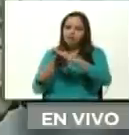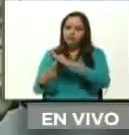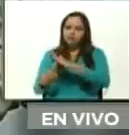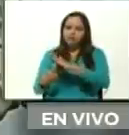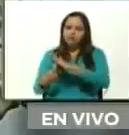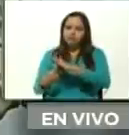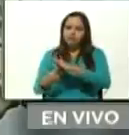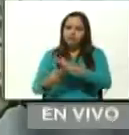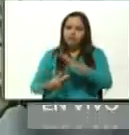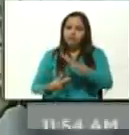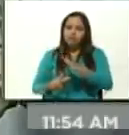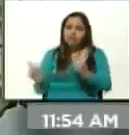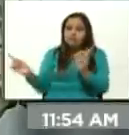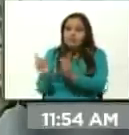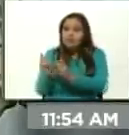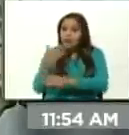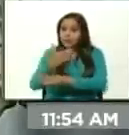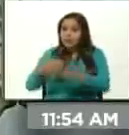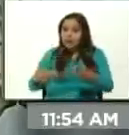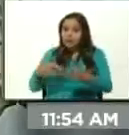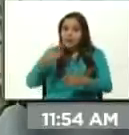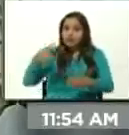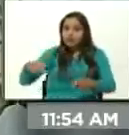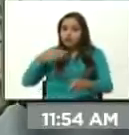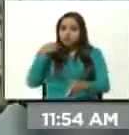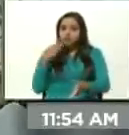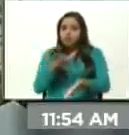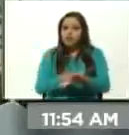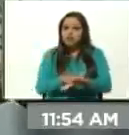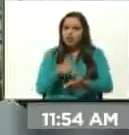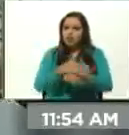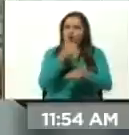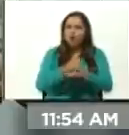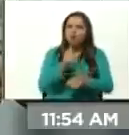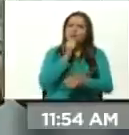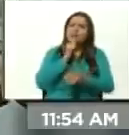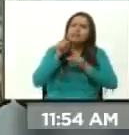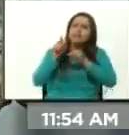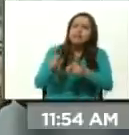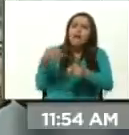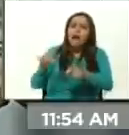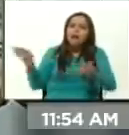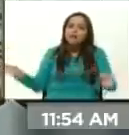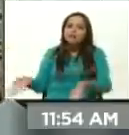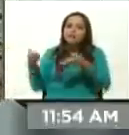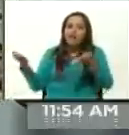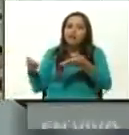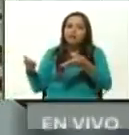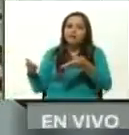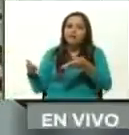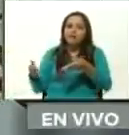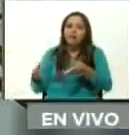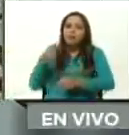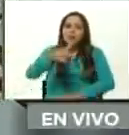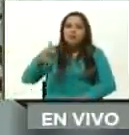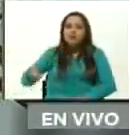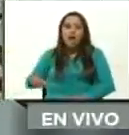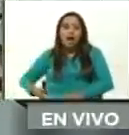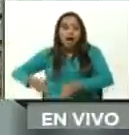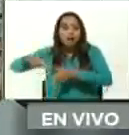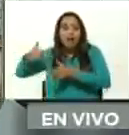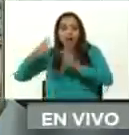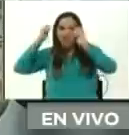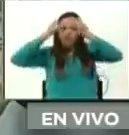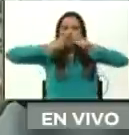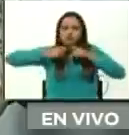Casi la mitad de las víctimas fatales fueron impulsadas por manifestantes armados,